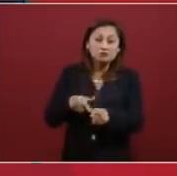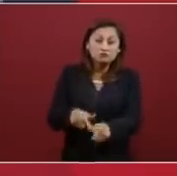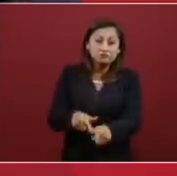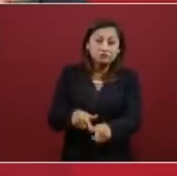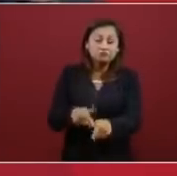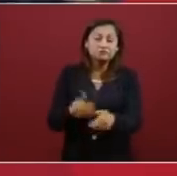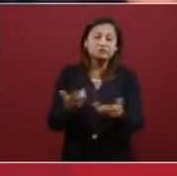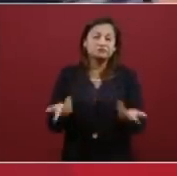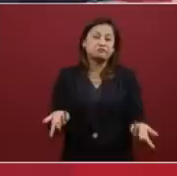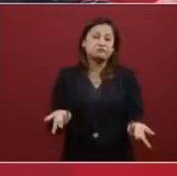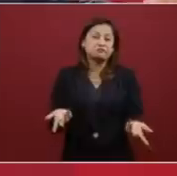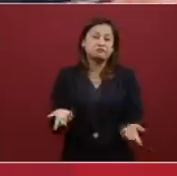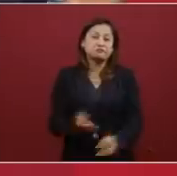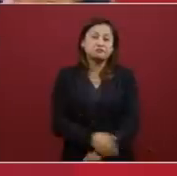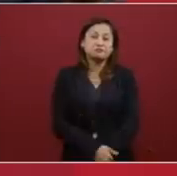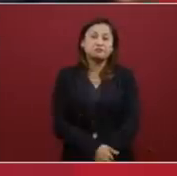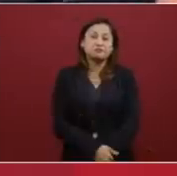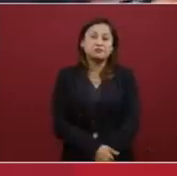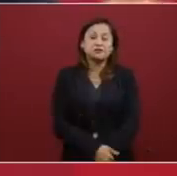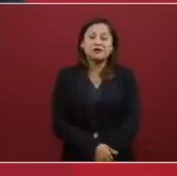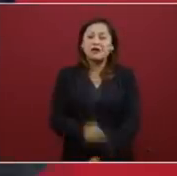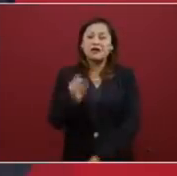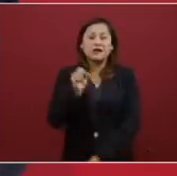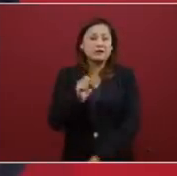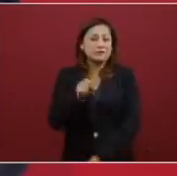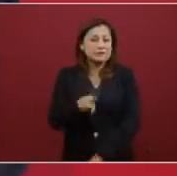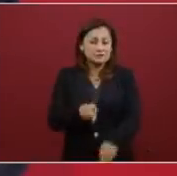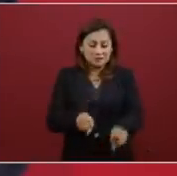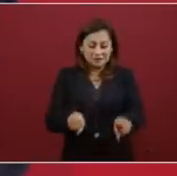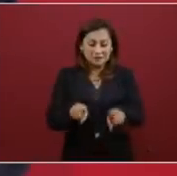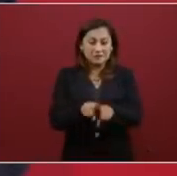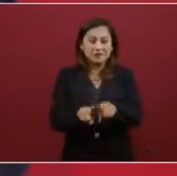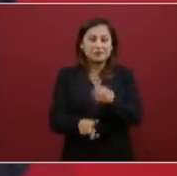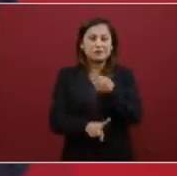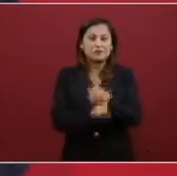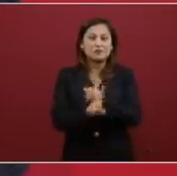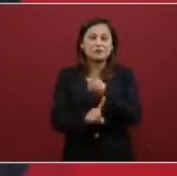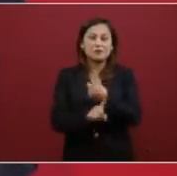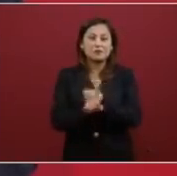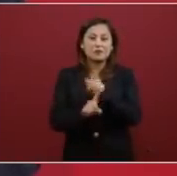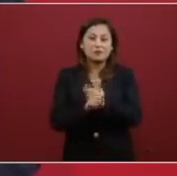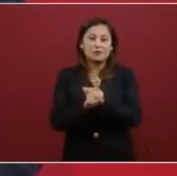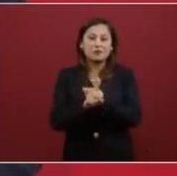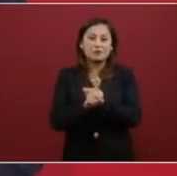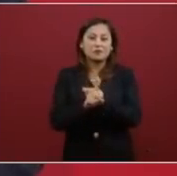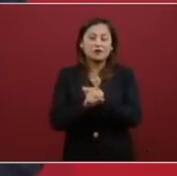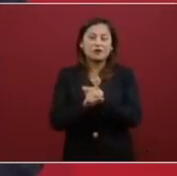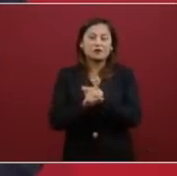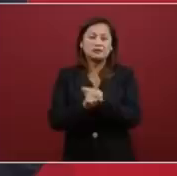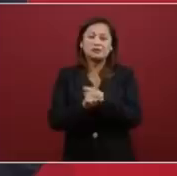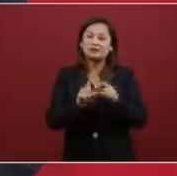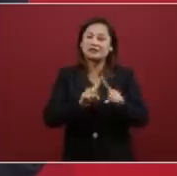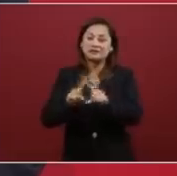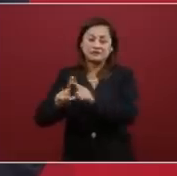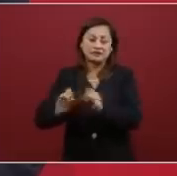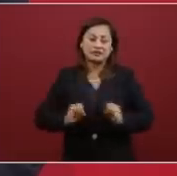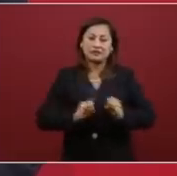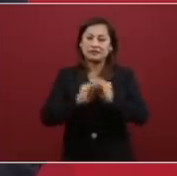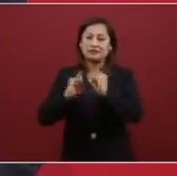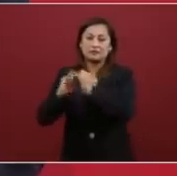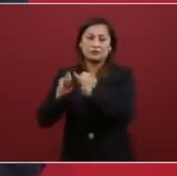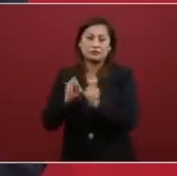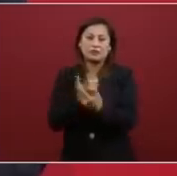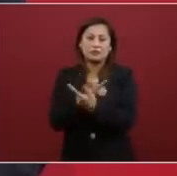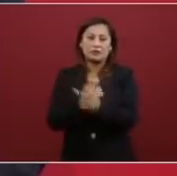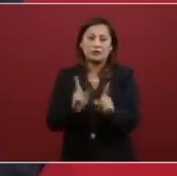Esto mismo que los cargos de los llamados órganos autónomos independientes por